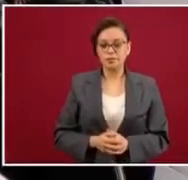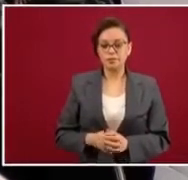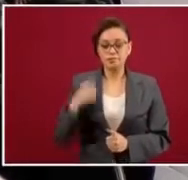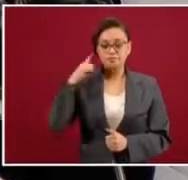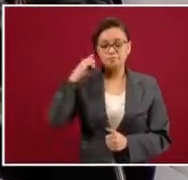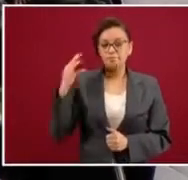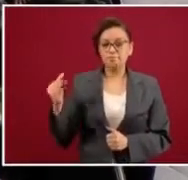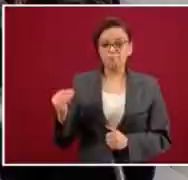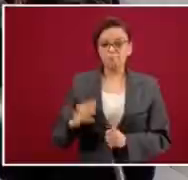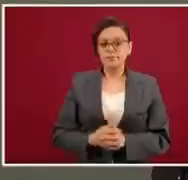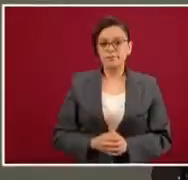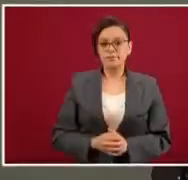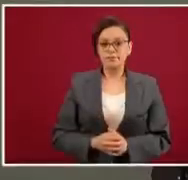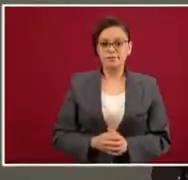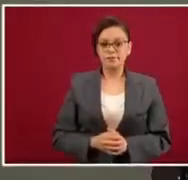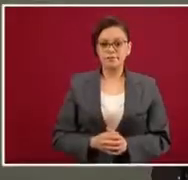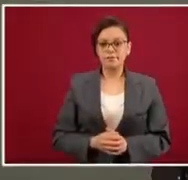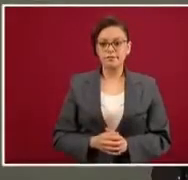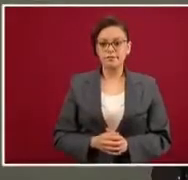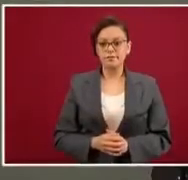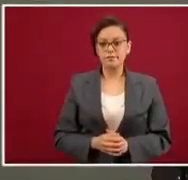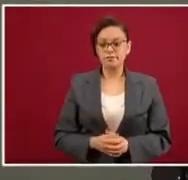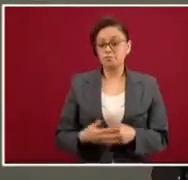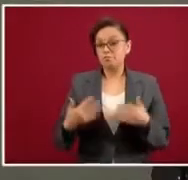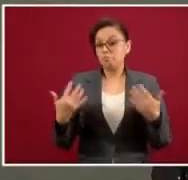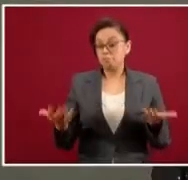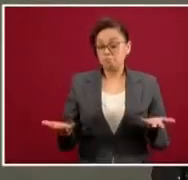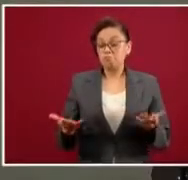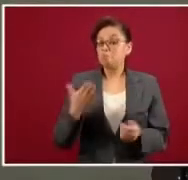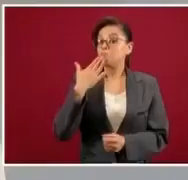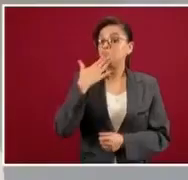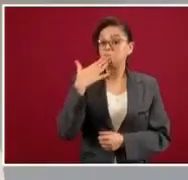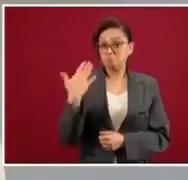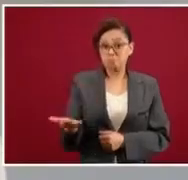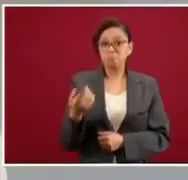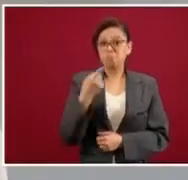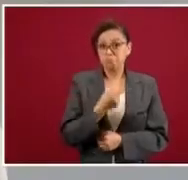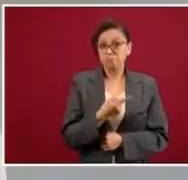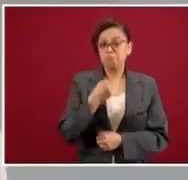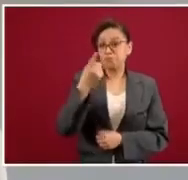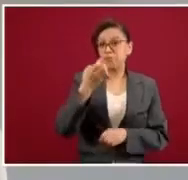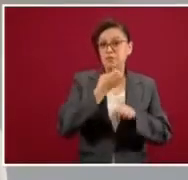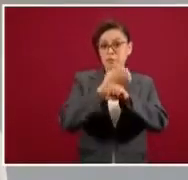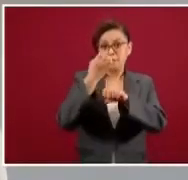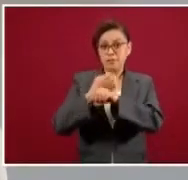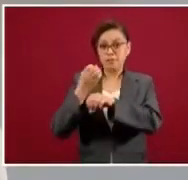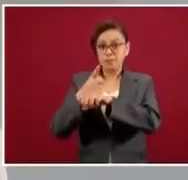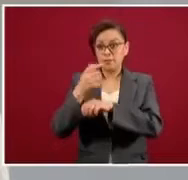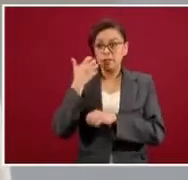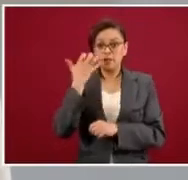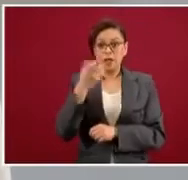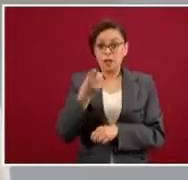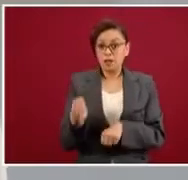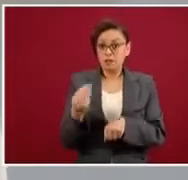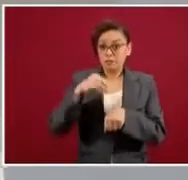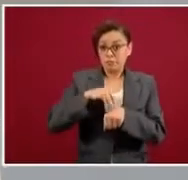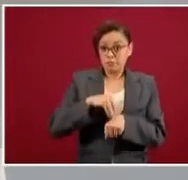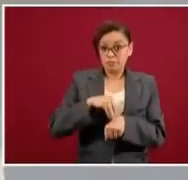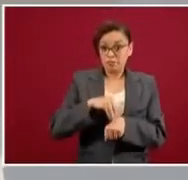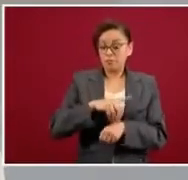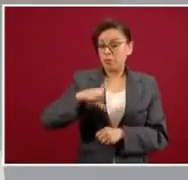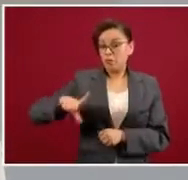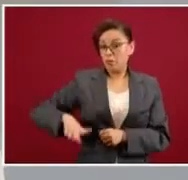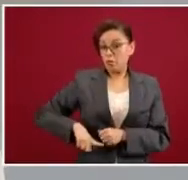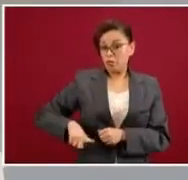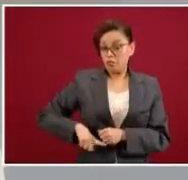confrontación. Maravilloso. Cualquier estado que quisiera implantarlo, recordemos, lo he dicho muchas veces, los